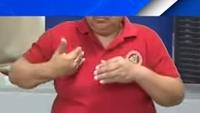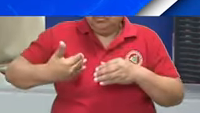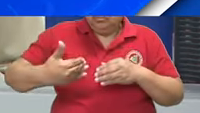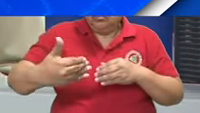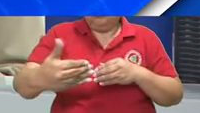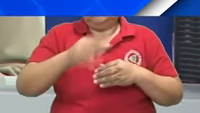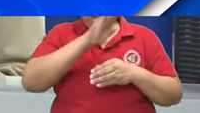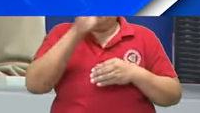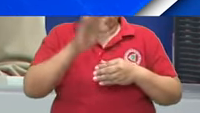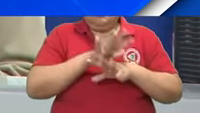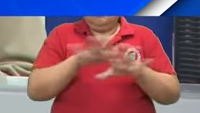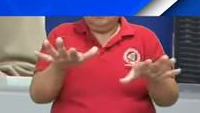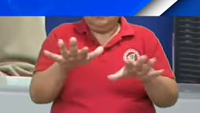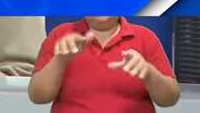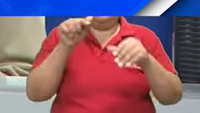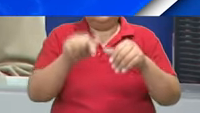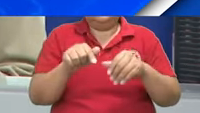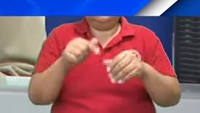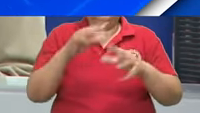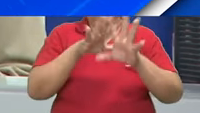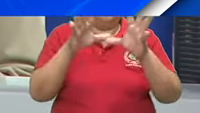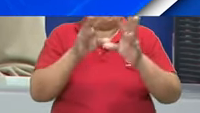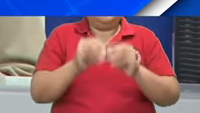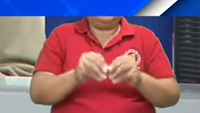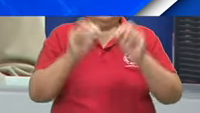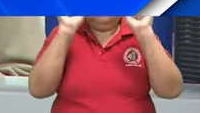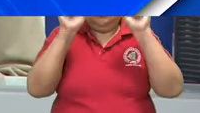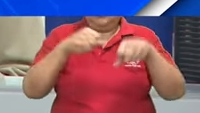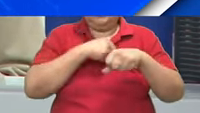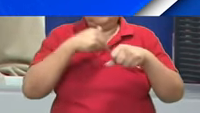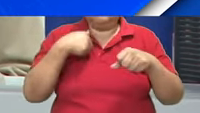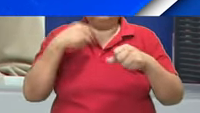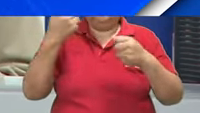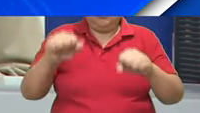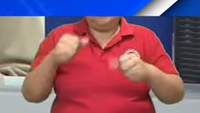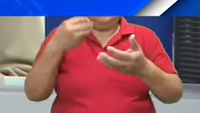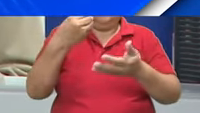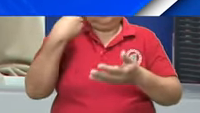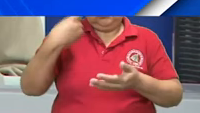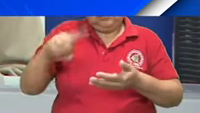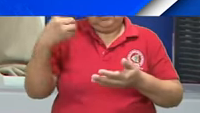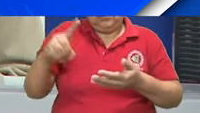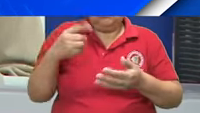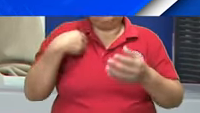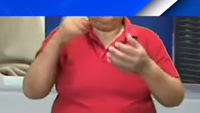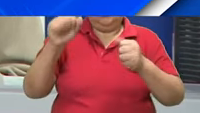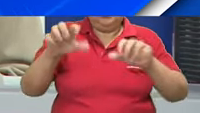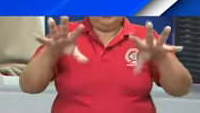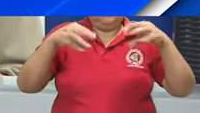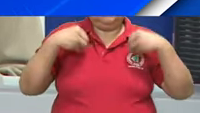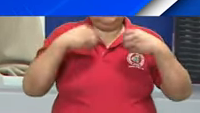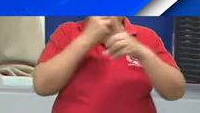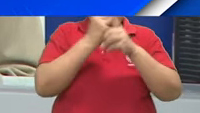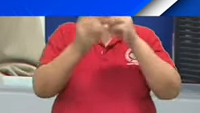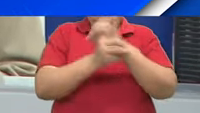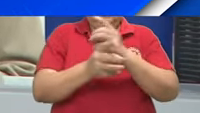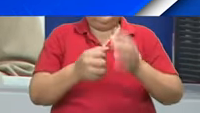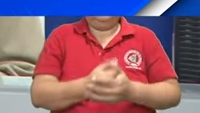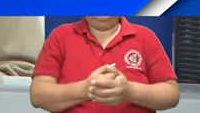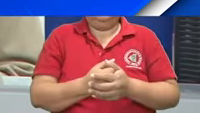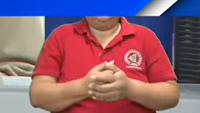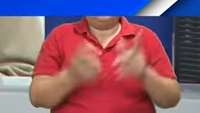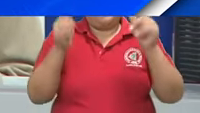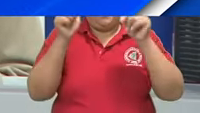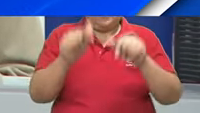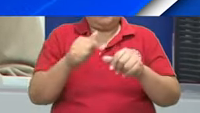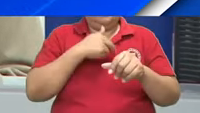duración indefinida y plena capacidad para adquirir derechos y contraer obligaciones,